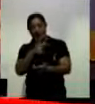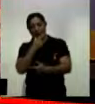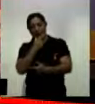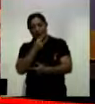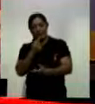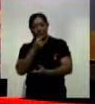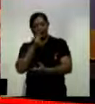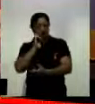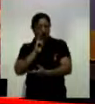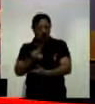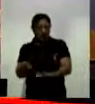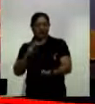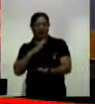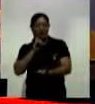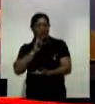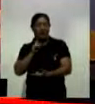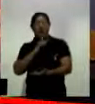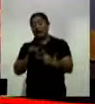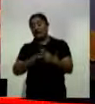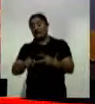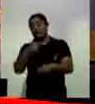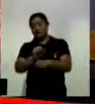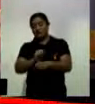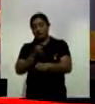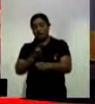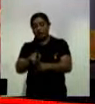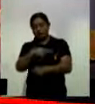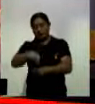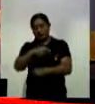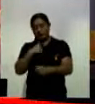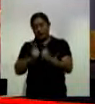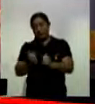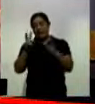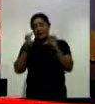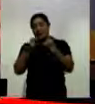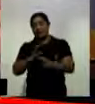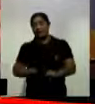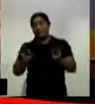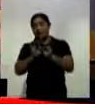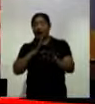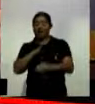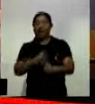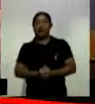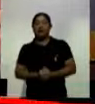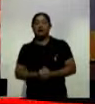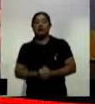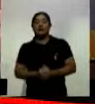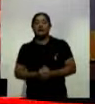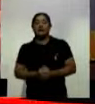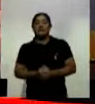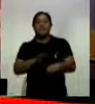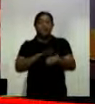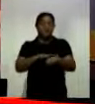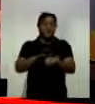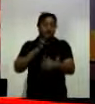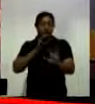tú, inicio de semana. Efectivamente, inicio de semana. Quédese con nosotros. Vamos a tener temas muy importantes, sobre todo lo que se ha hablado en las últimas